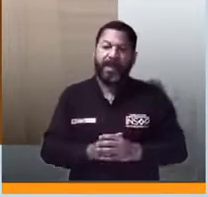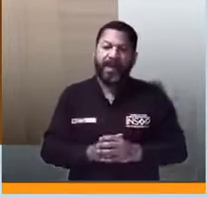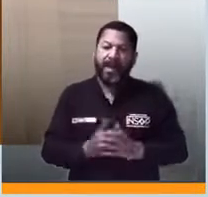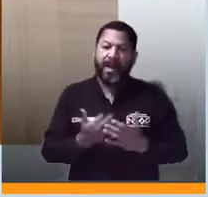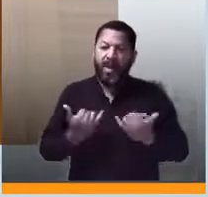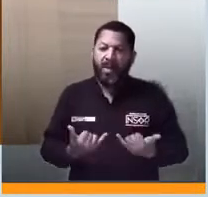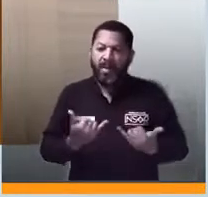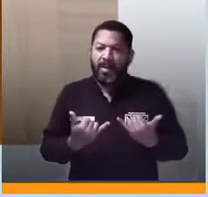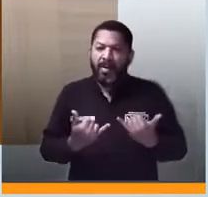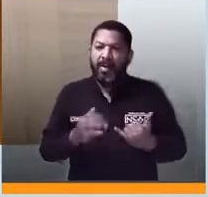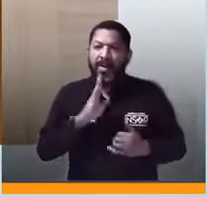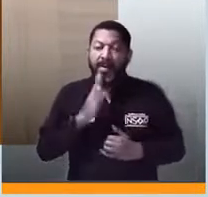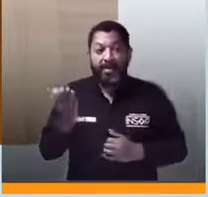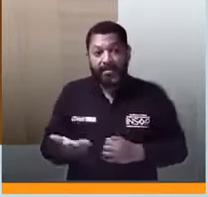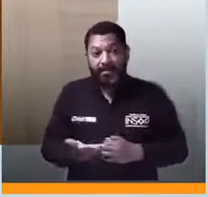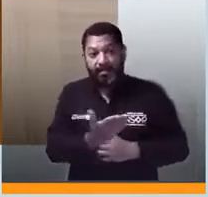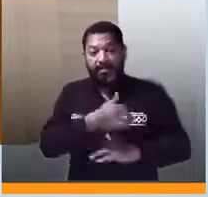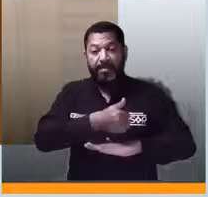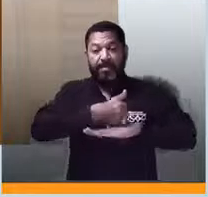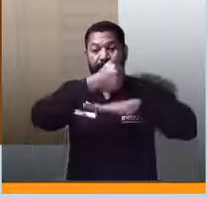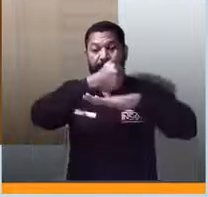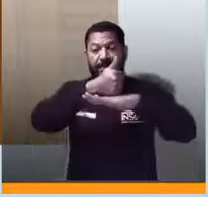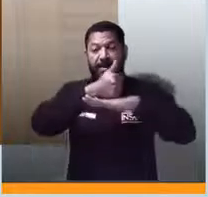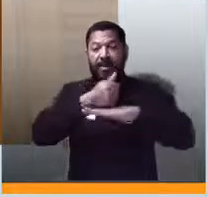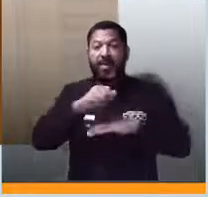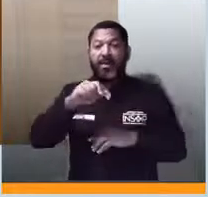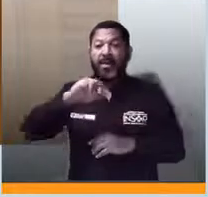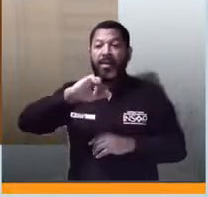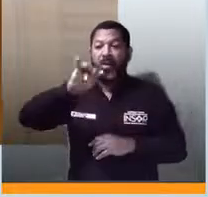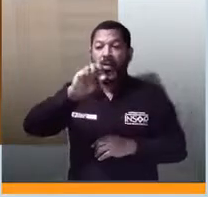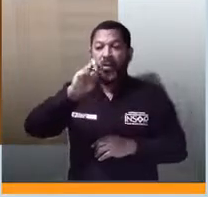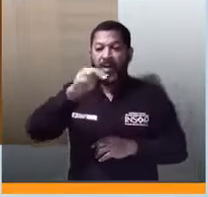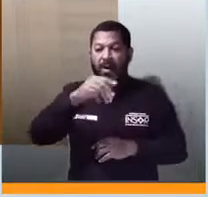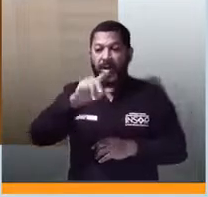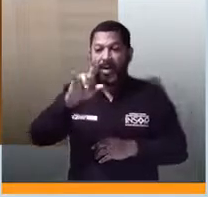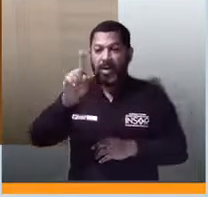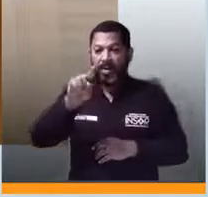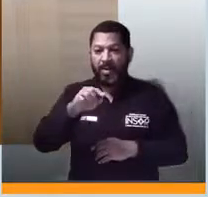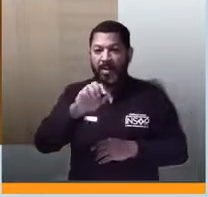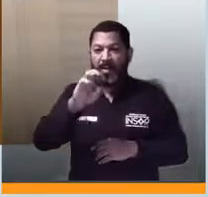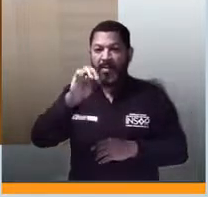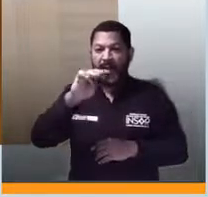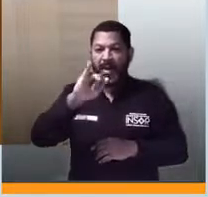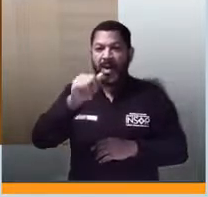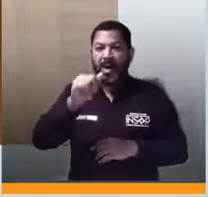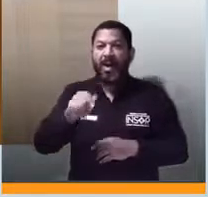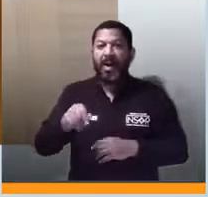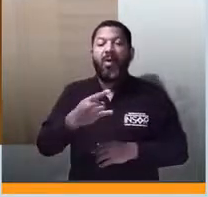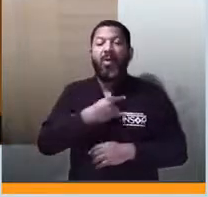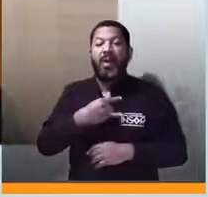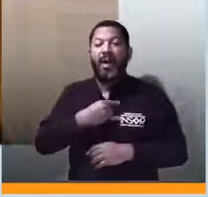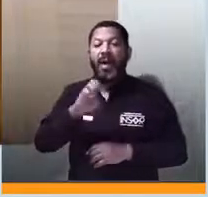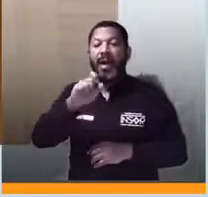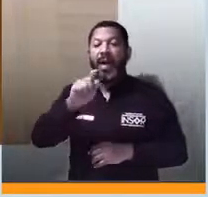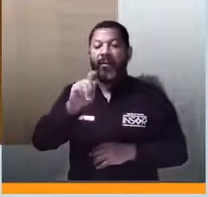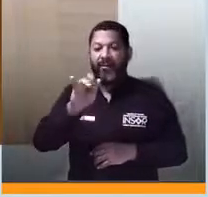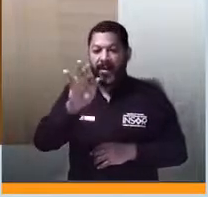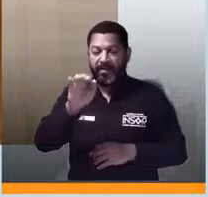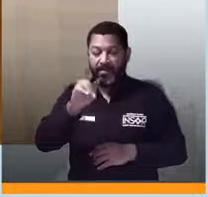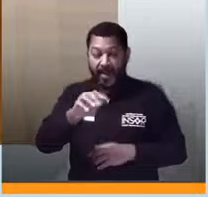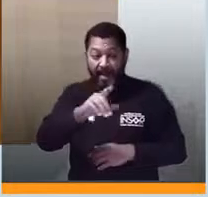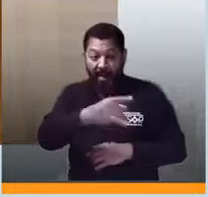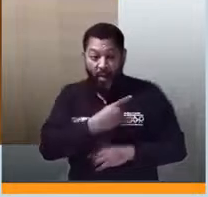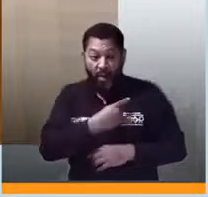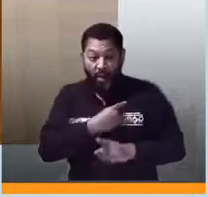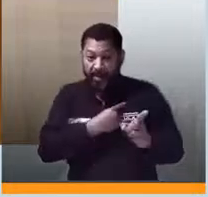le doy paso al rector Juan Luis Mejía de la Universidad FIT, quien diré una universidad que